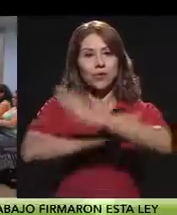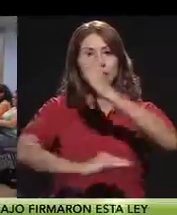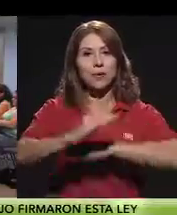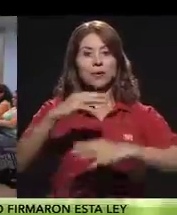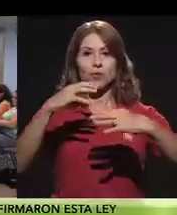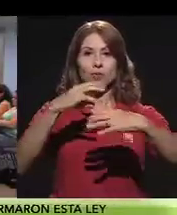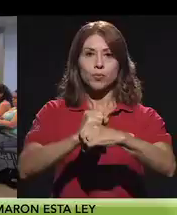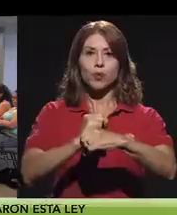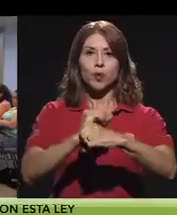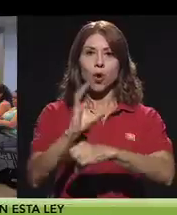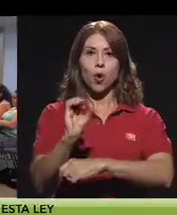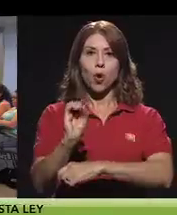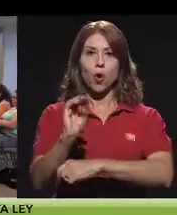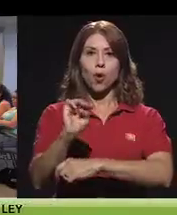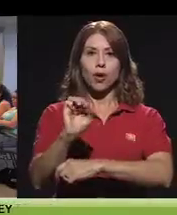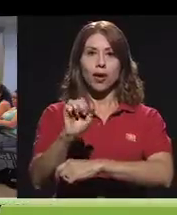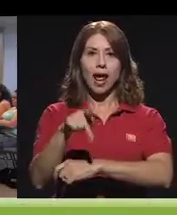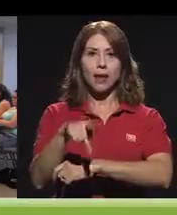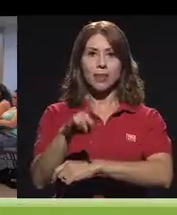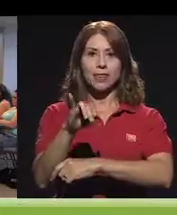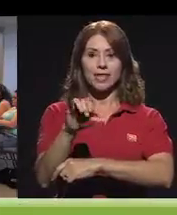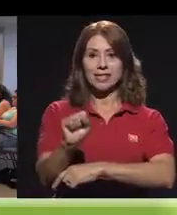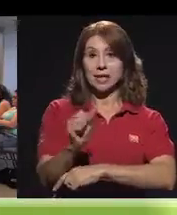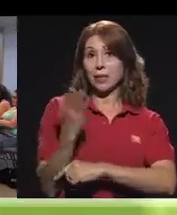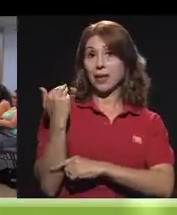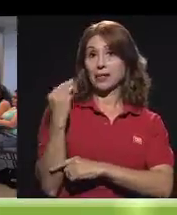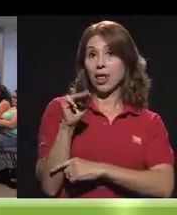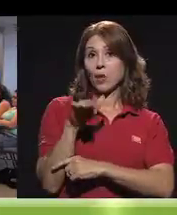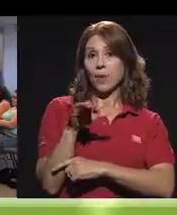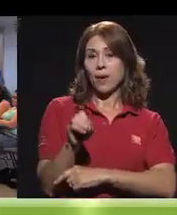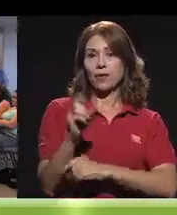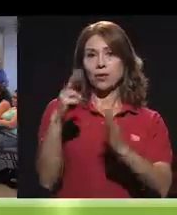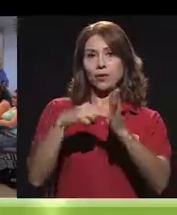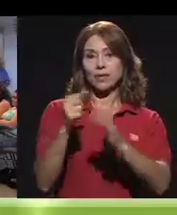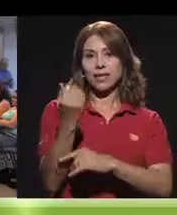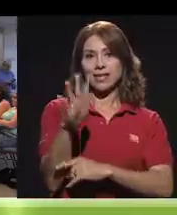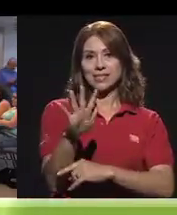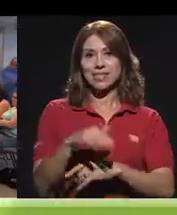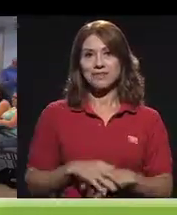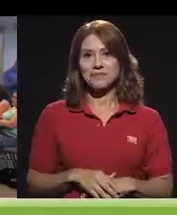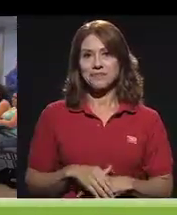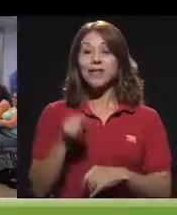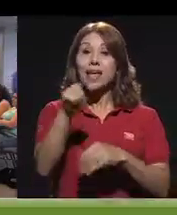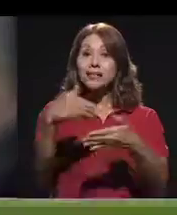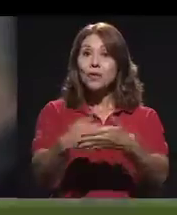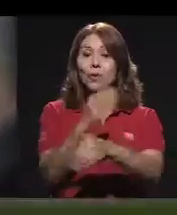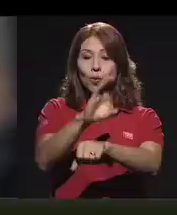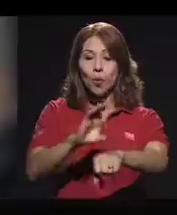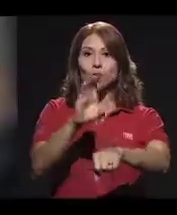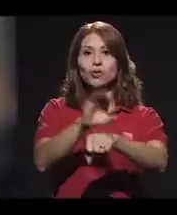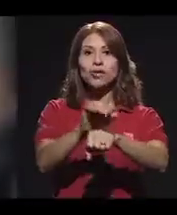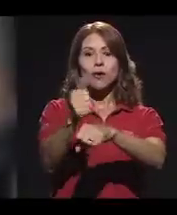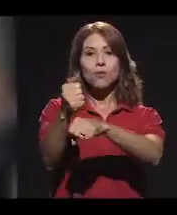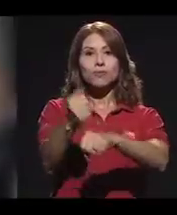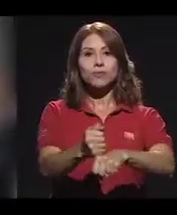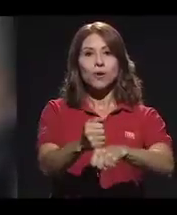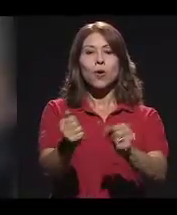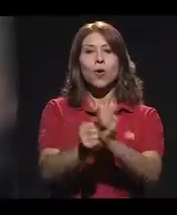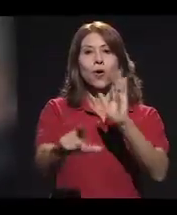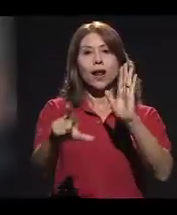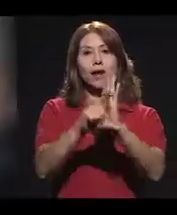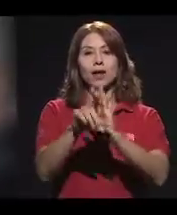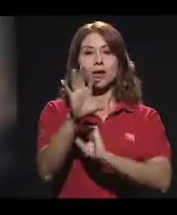Discapacidad, CONAPDIS, el pasado mes de mayo de 2015. Este nuevo consejo nace a través de la